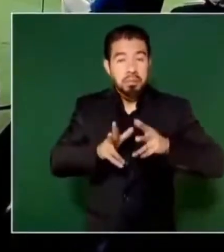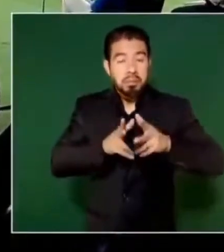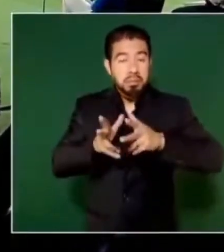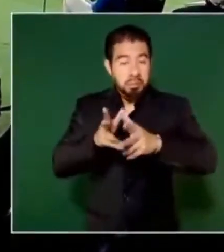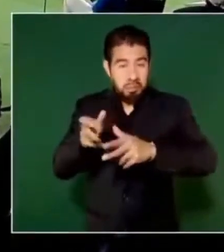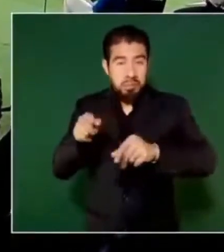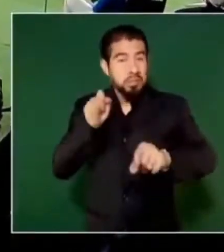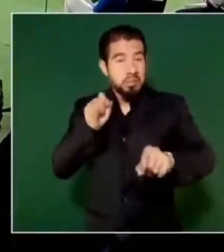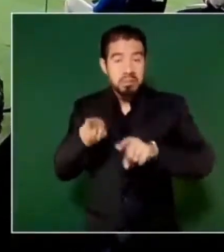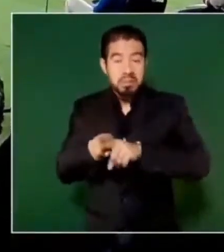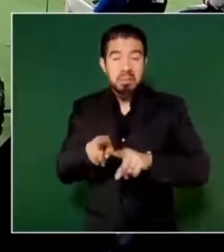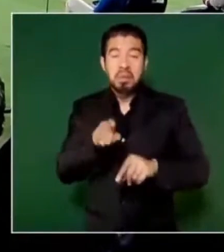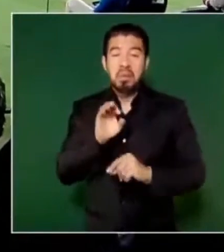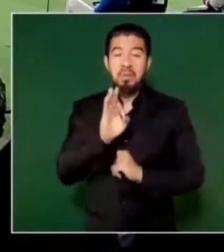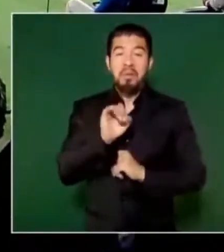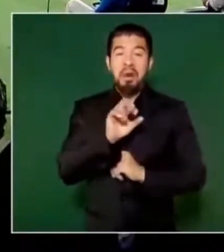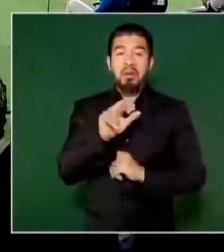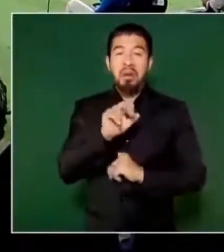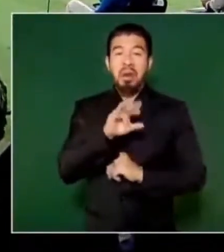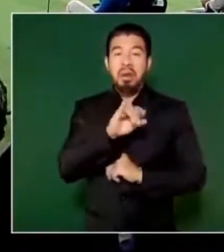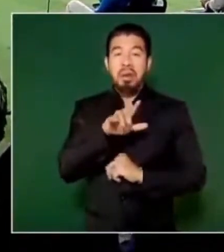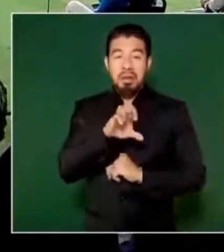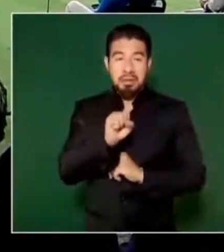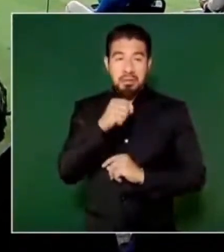¿Quién decide que